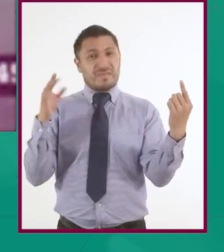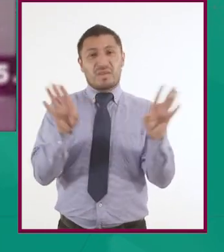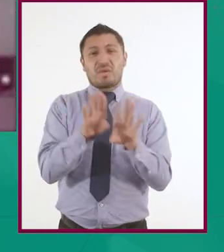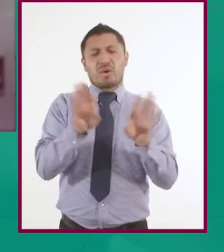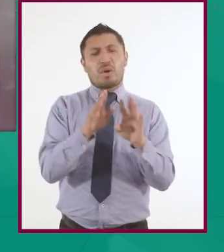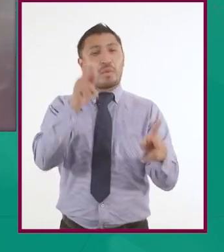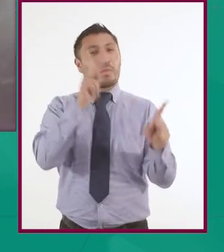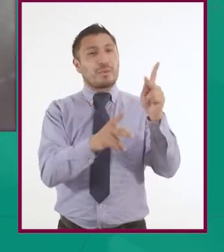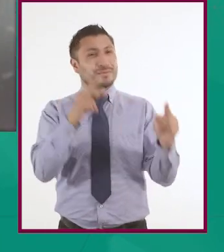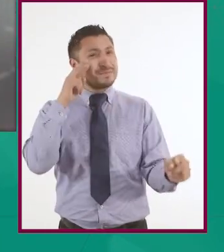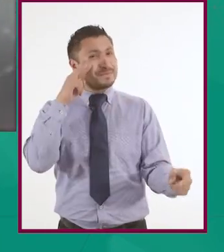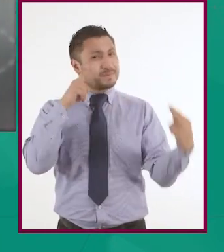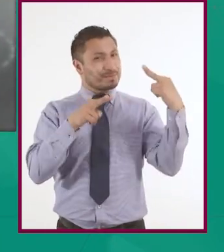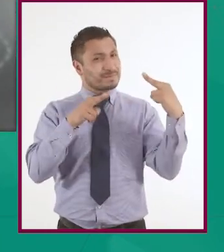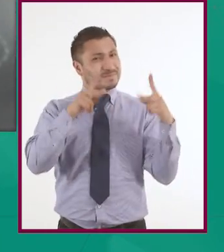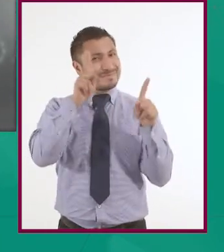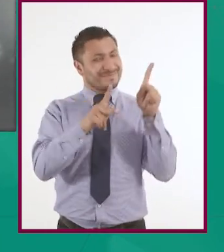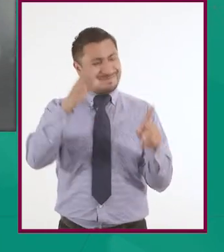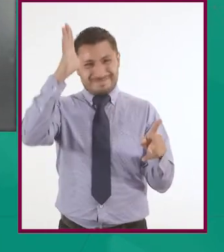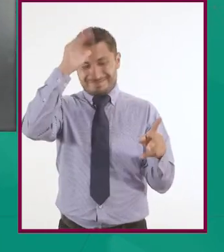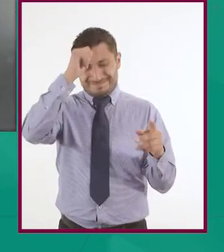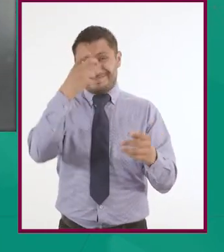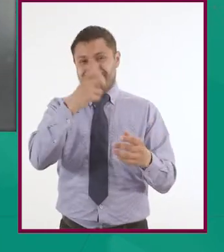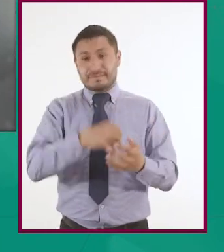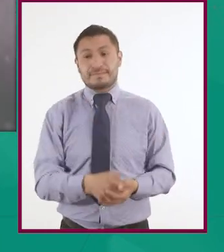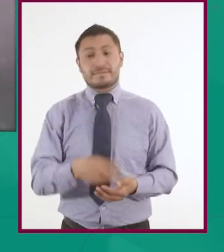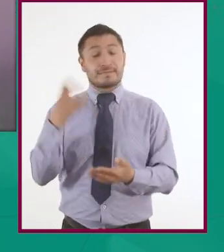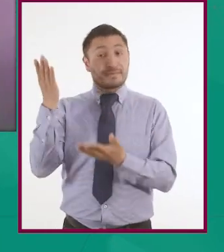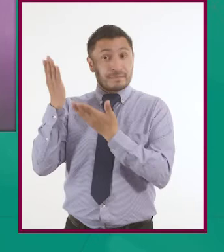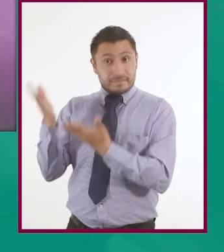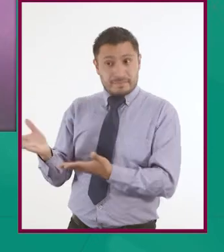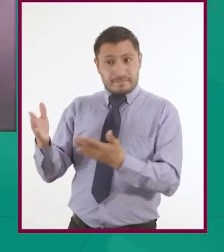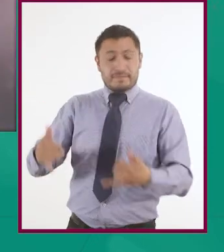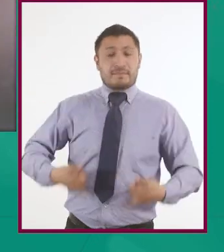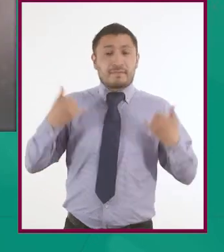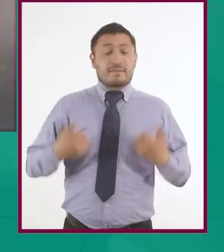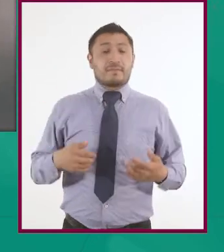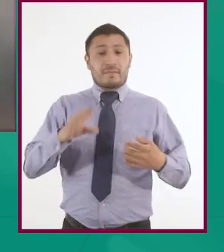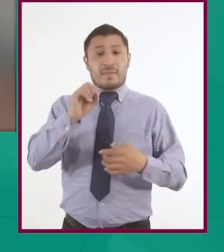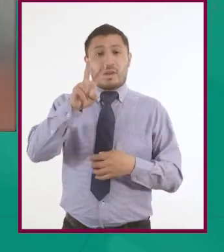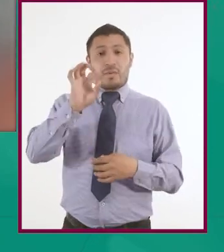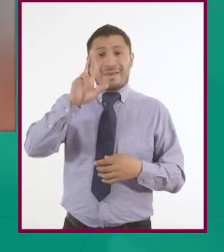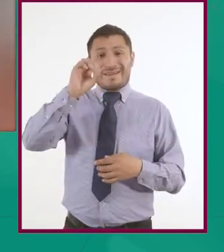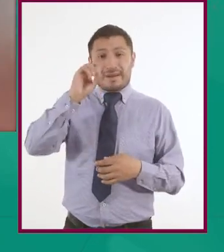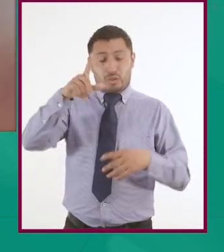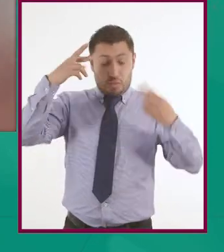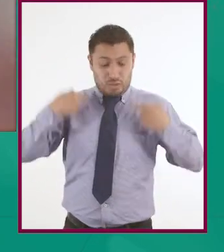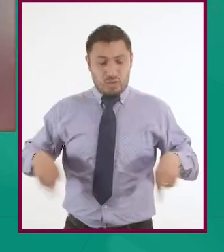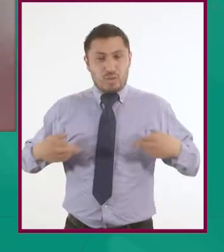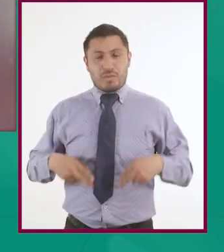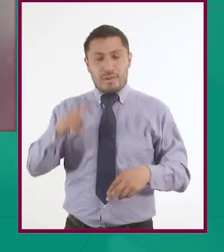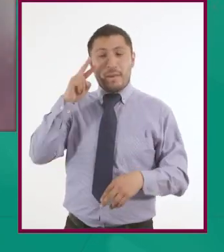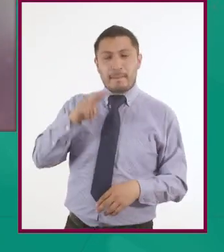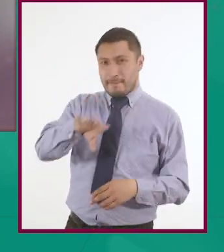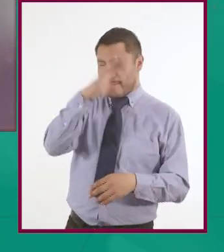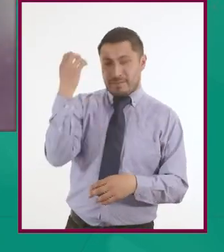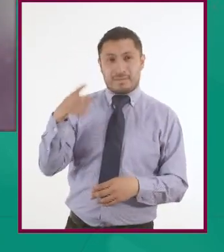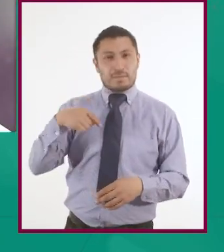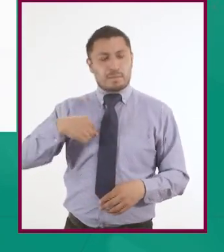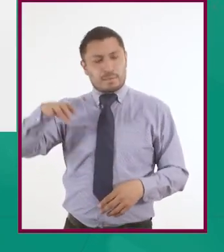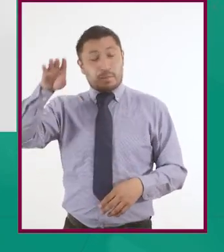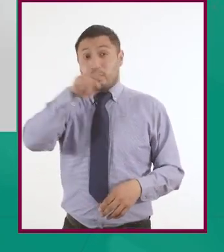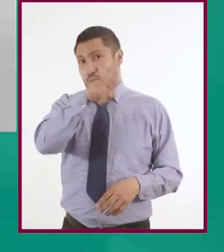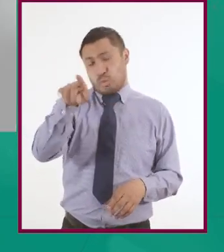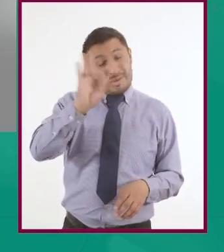Este es un retrato de estudio realizado a un joven vestido con overol. Al ver la imagen, uno se pregunta si es un